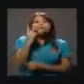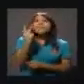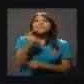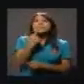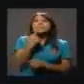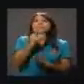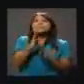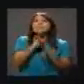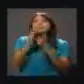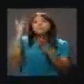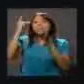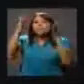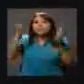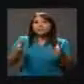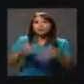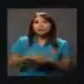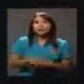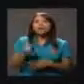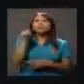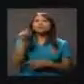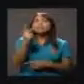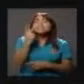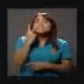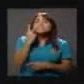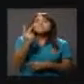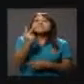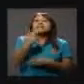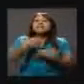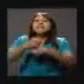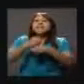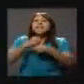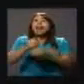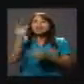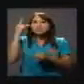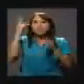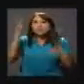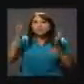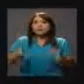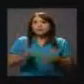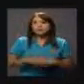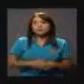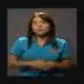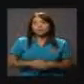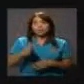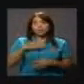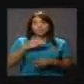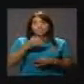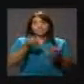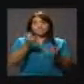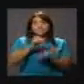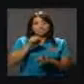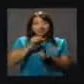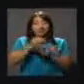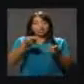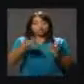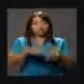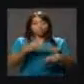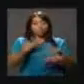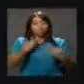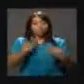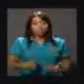fíjense ustedes en lo que el político hace en mi caso ustedes tienen